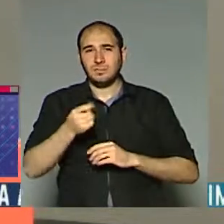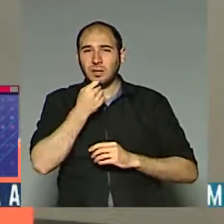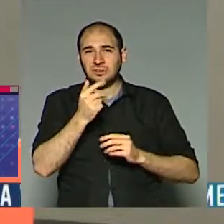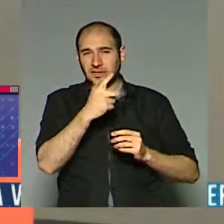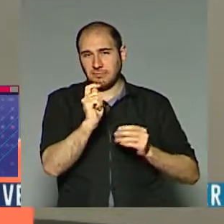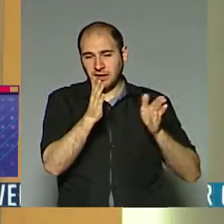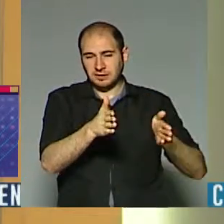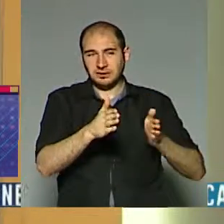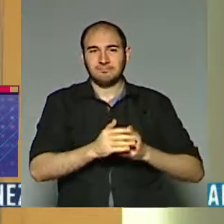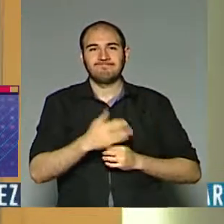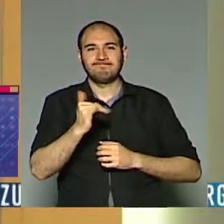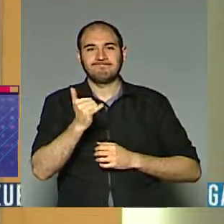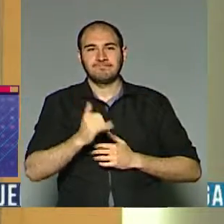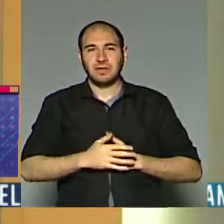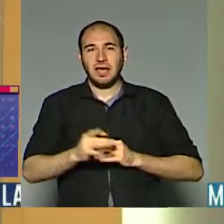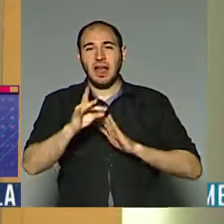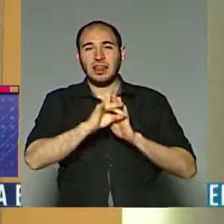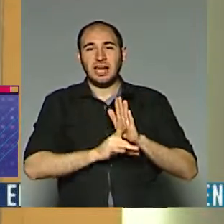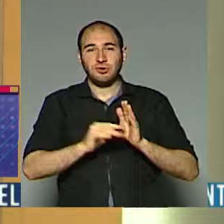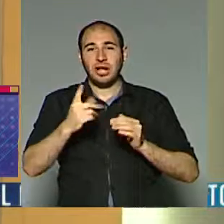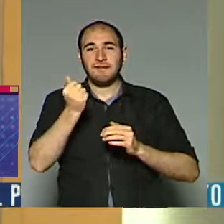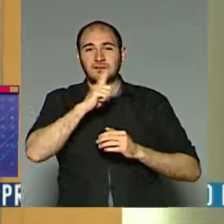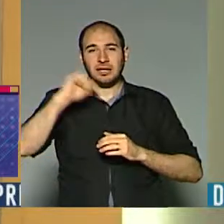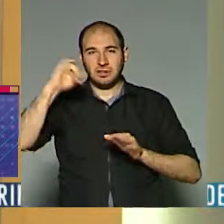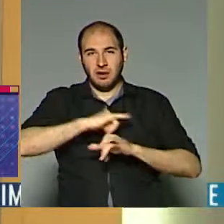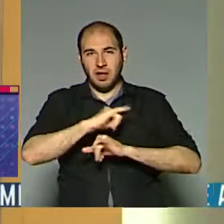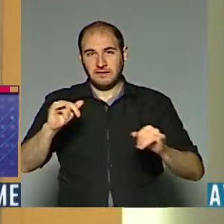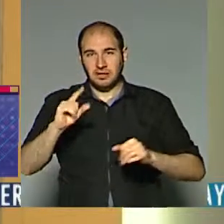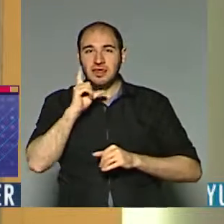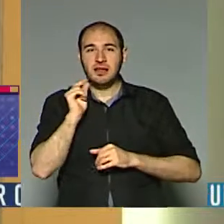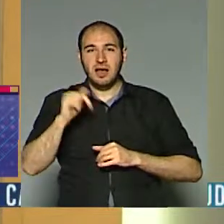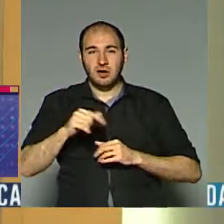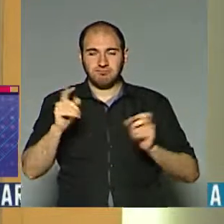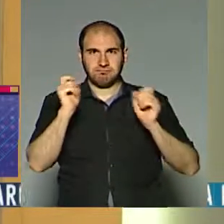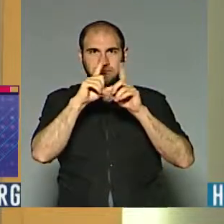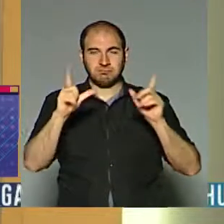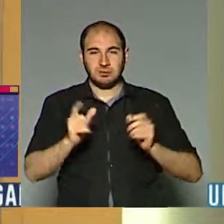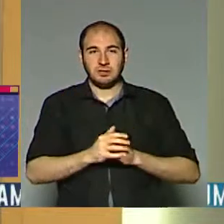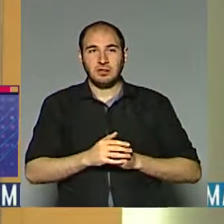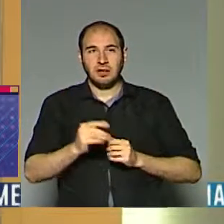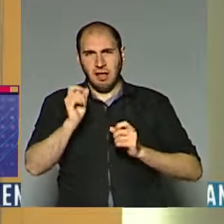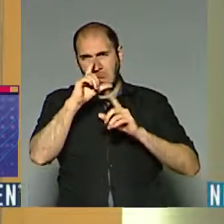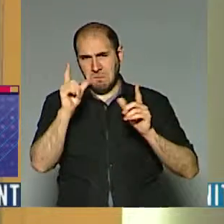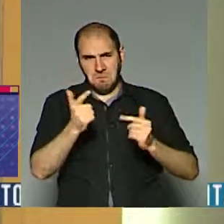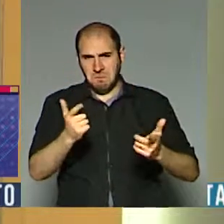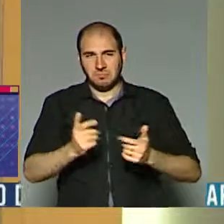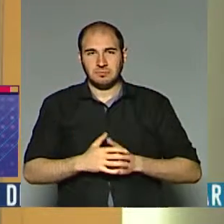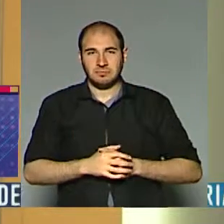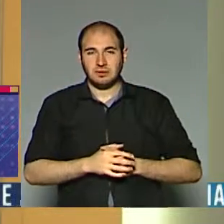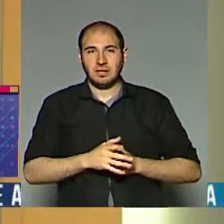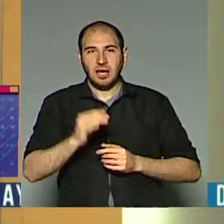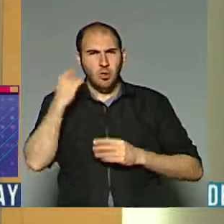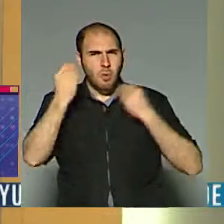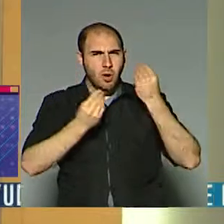primer trimestre. Sí, la verdad que los datos de inflación que se conocieron en la jornada de hoy no sorprendieron absolutamente para nada. Sí